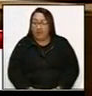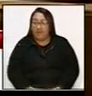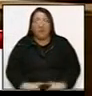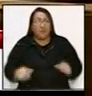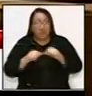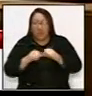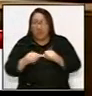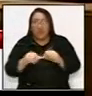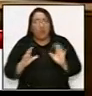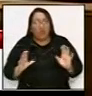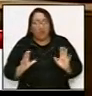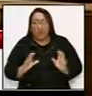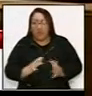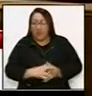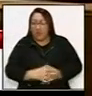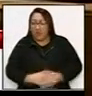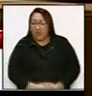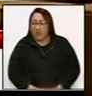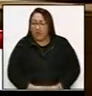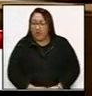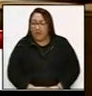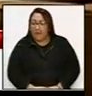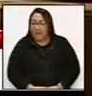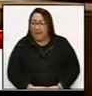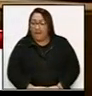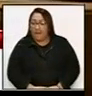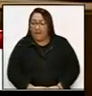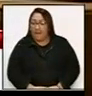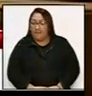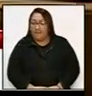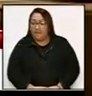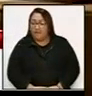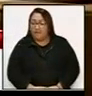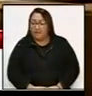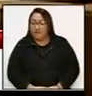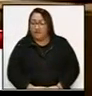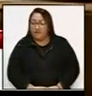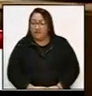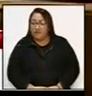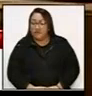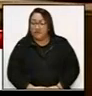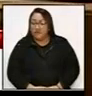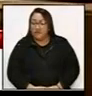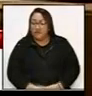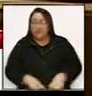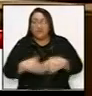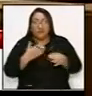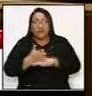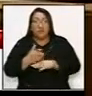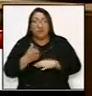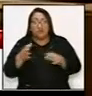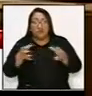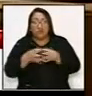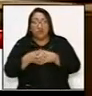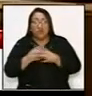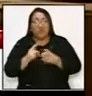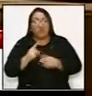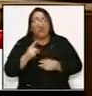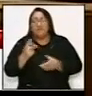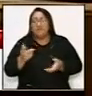continuar la operación, inclusive posiblemente interfiriendo con la labor de criminalística, es un